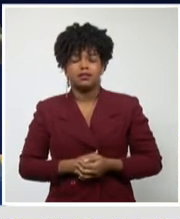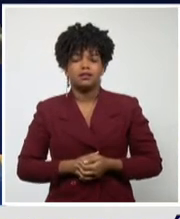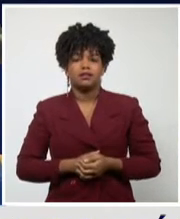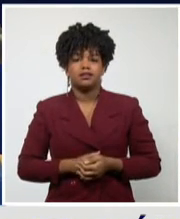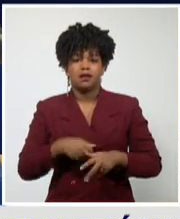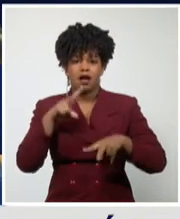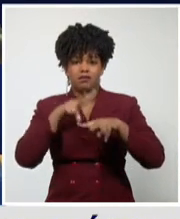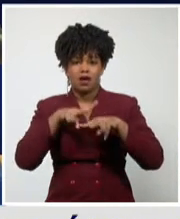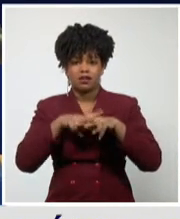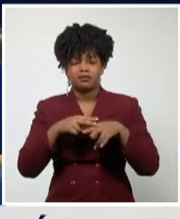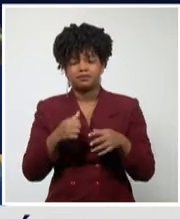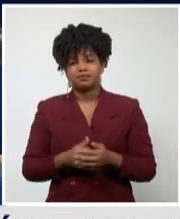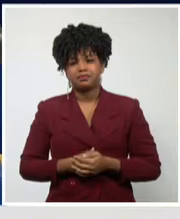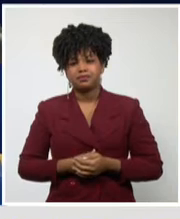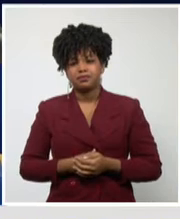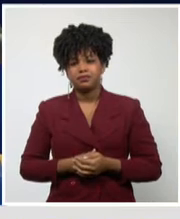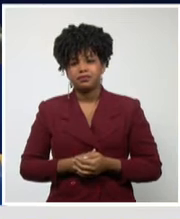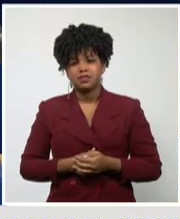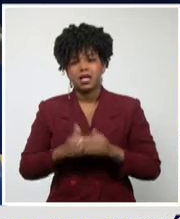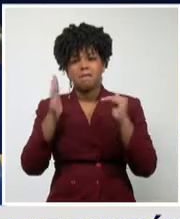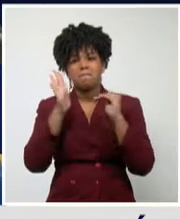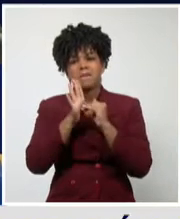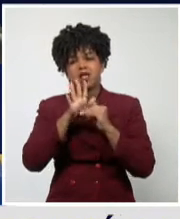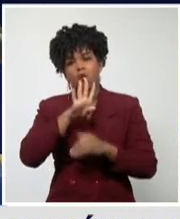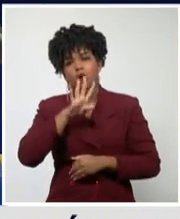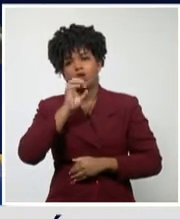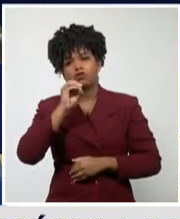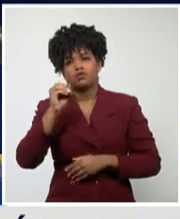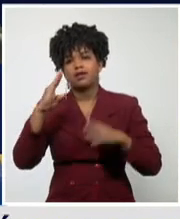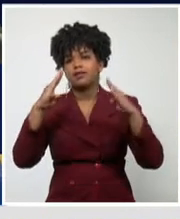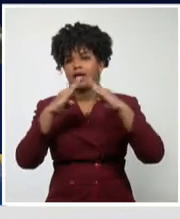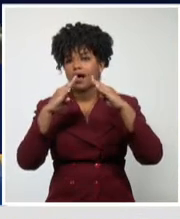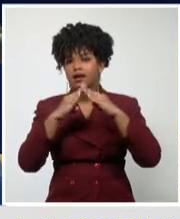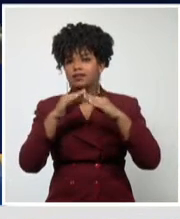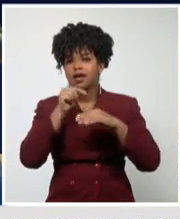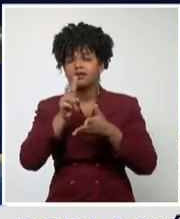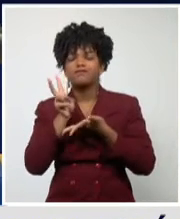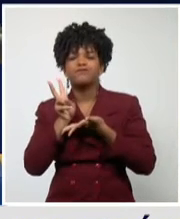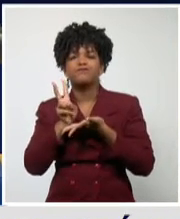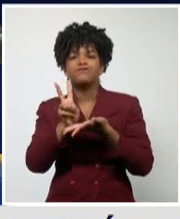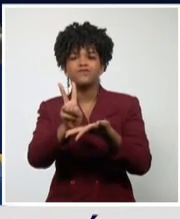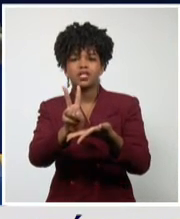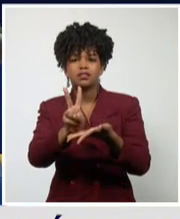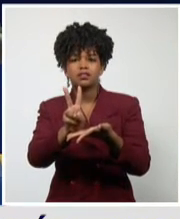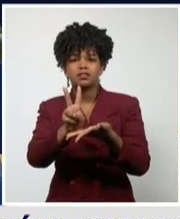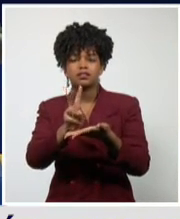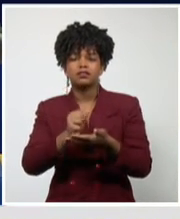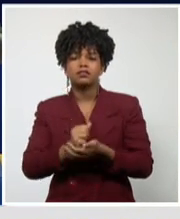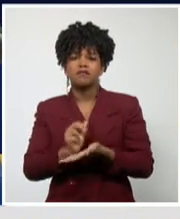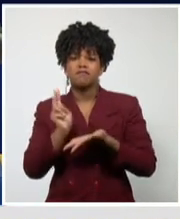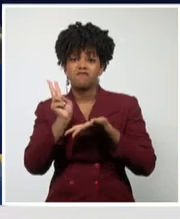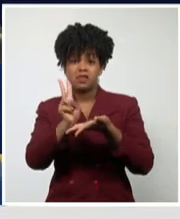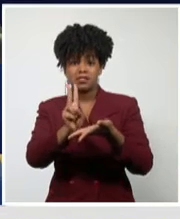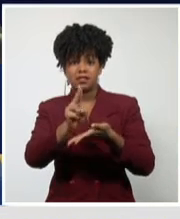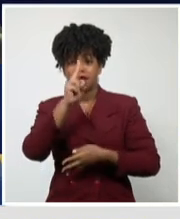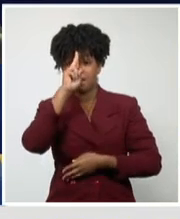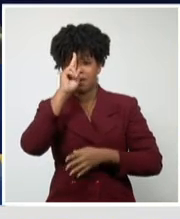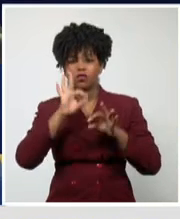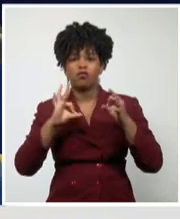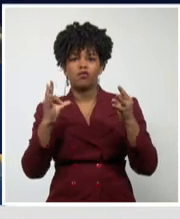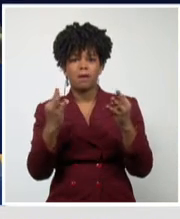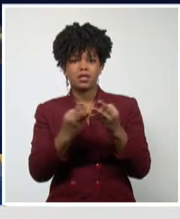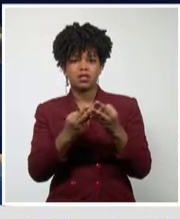alrededor de 1.400 hogares, en los cuales se va a visitar por su médico de la familia, por un